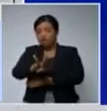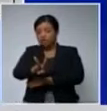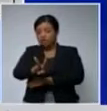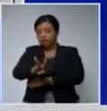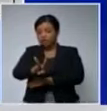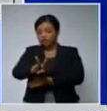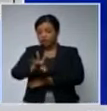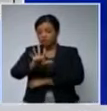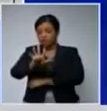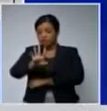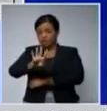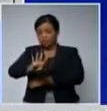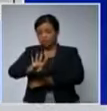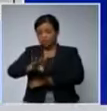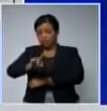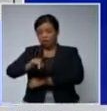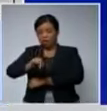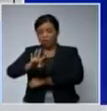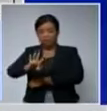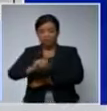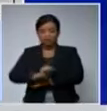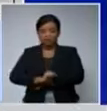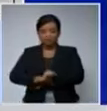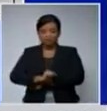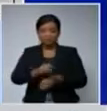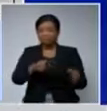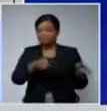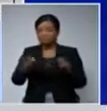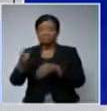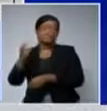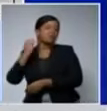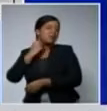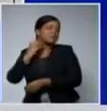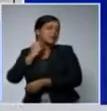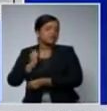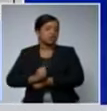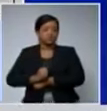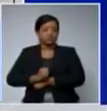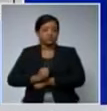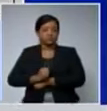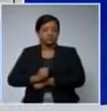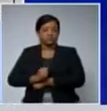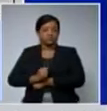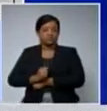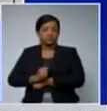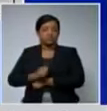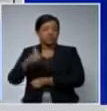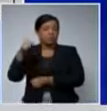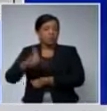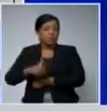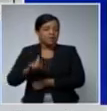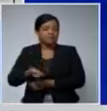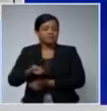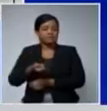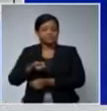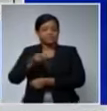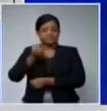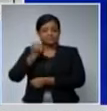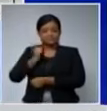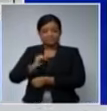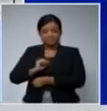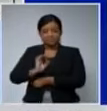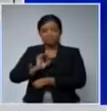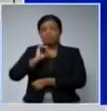254,4. Le sigue Manzanillo, Iguaní, Guisa y Niquero, pero